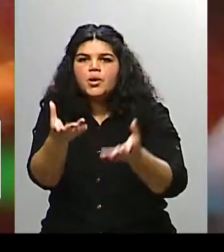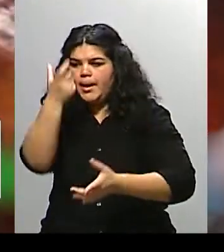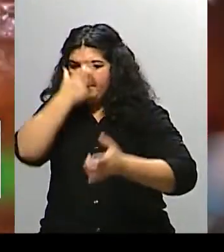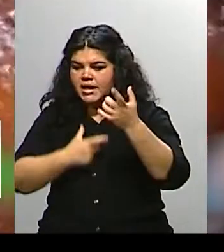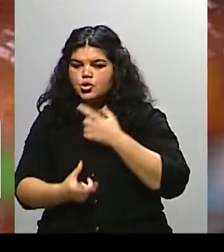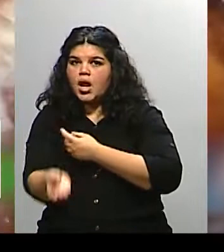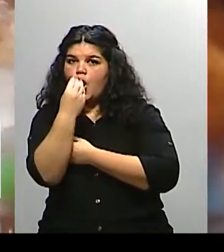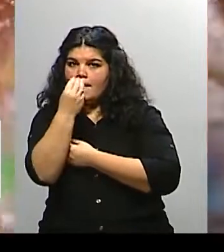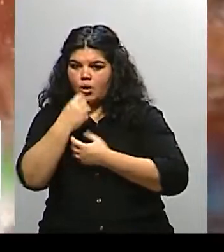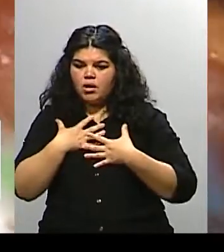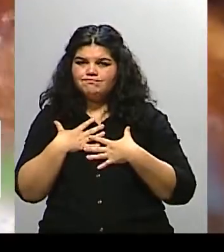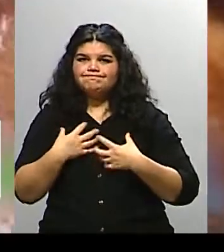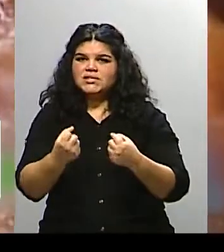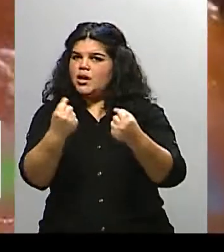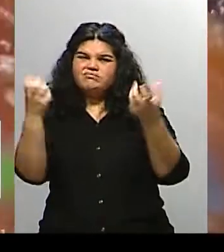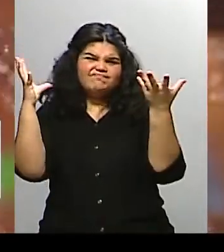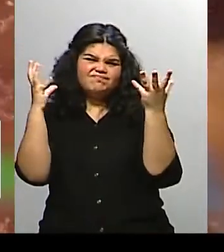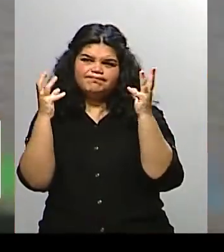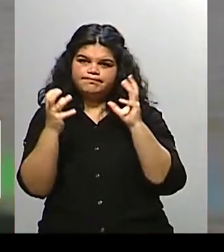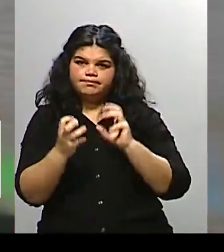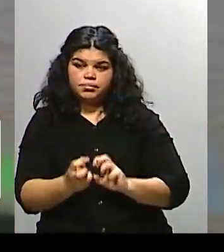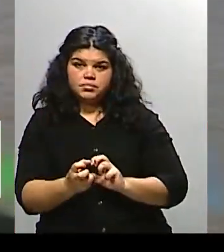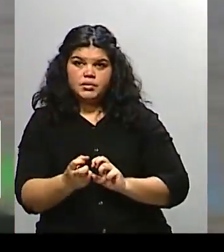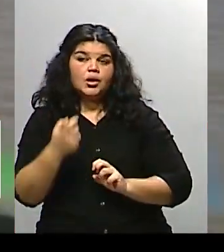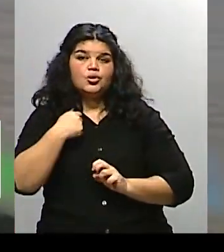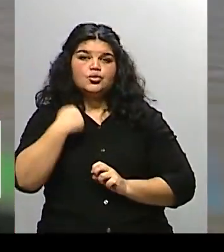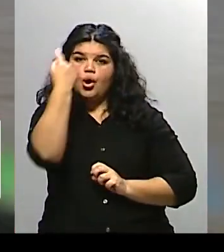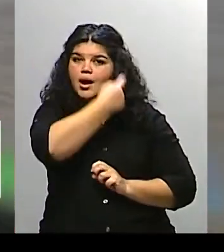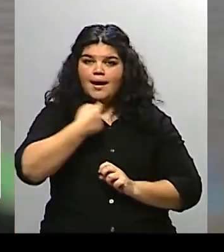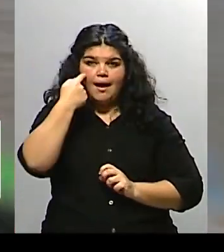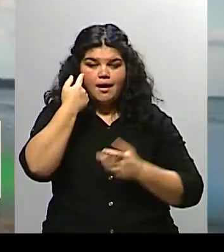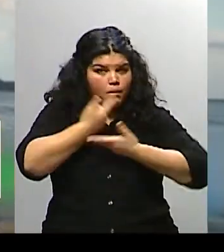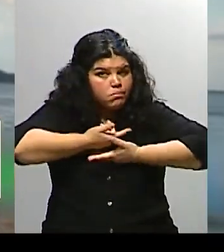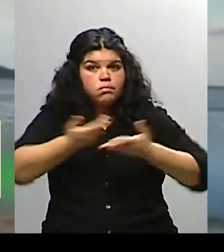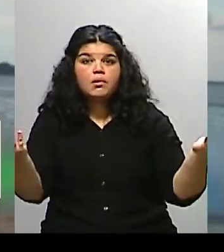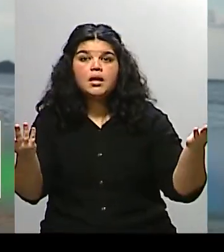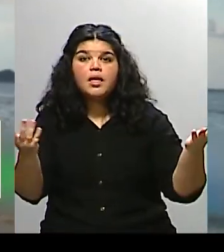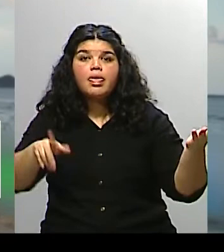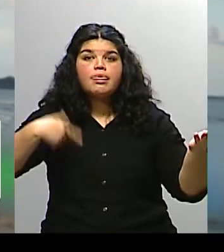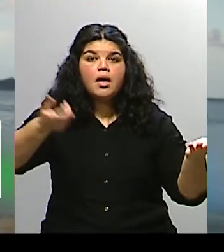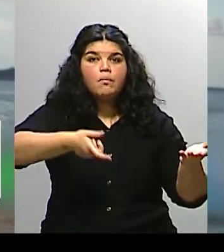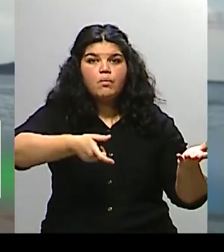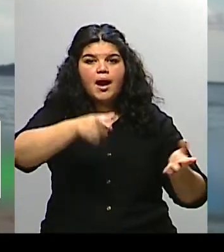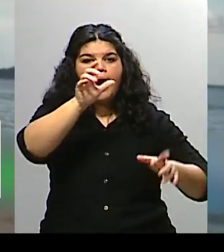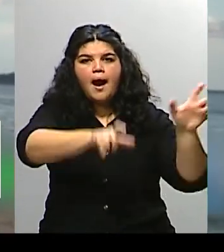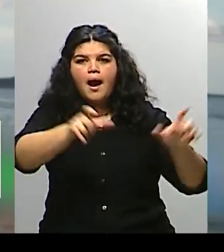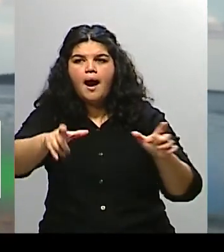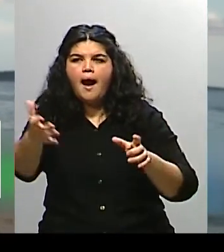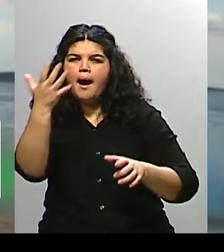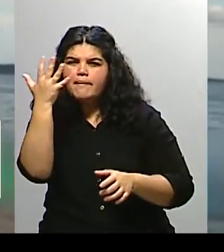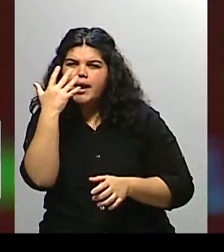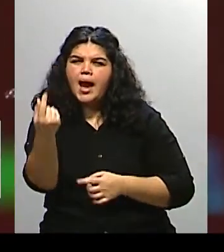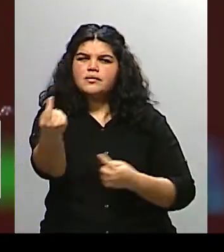pasó, desafortunadamente quedé expuesto yo y fui amenazado por interferir, digamos, con este